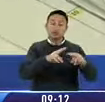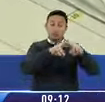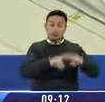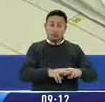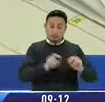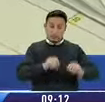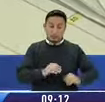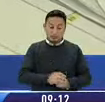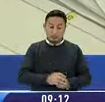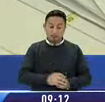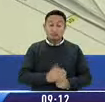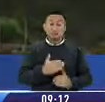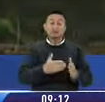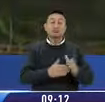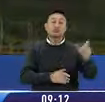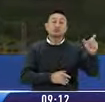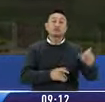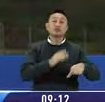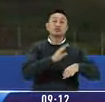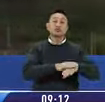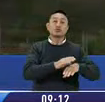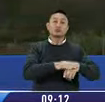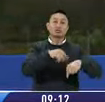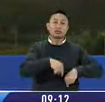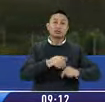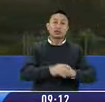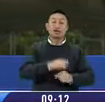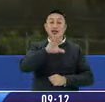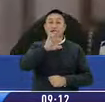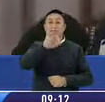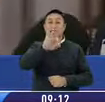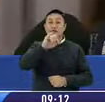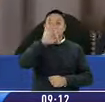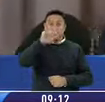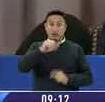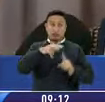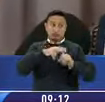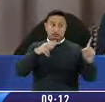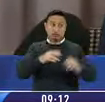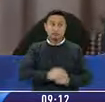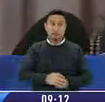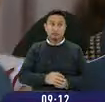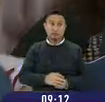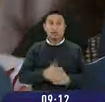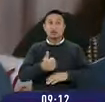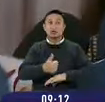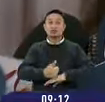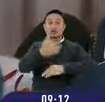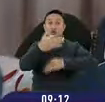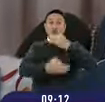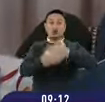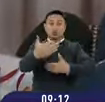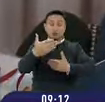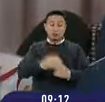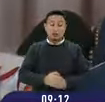fiscalización contra los responsables de la fuga de Fito. Y si hay que seguir juicio político, alguna